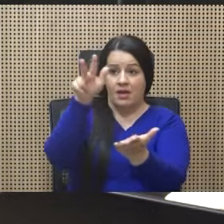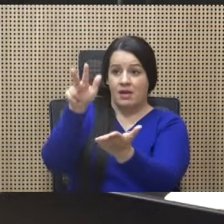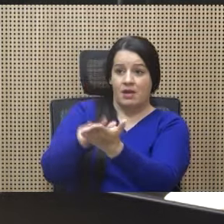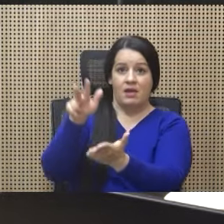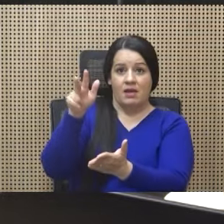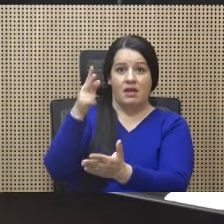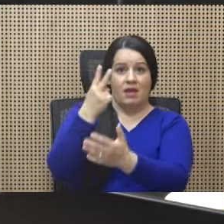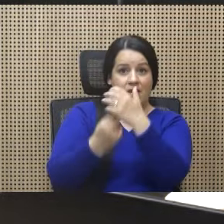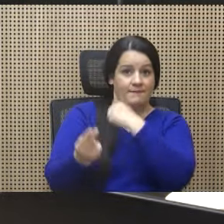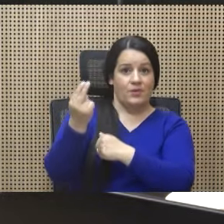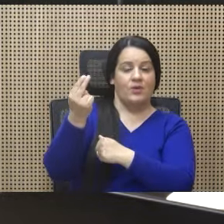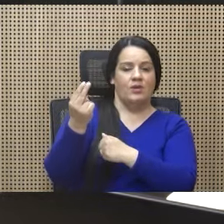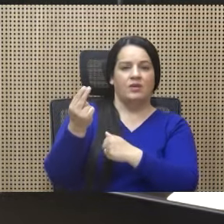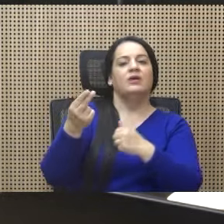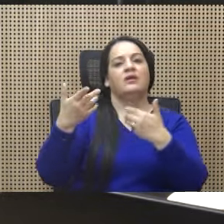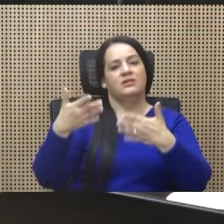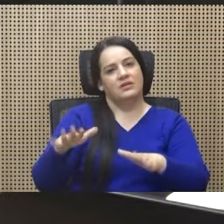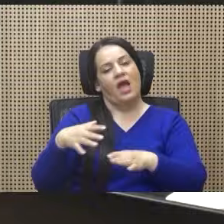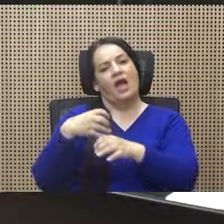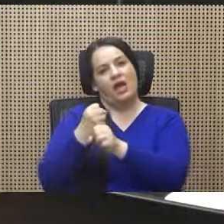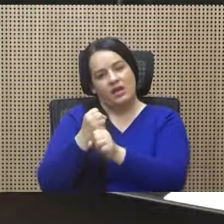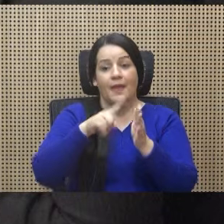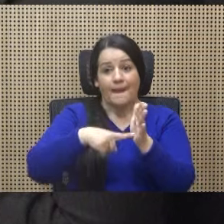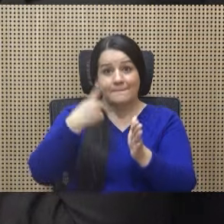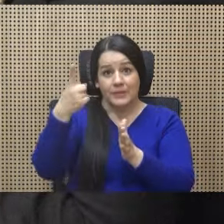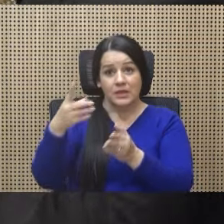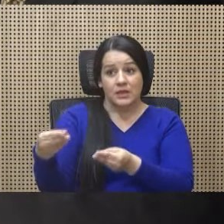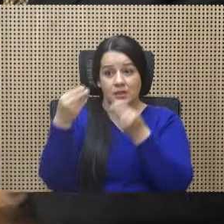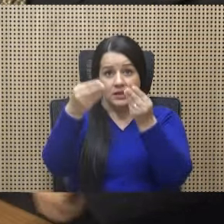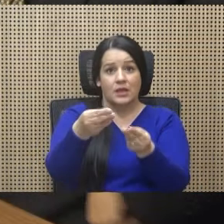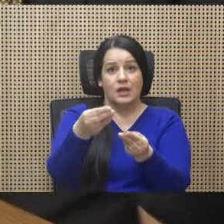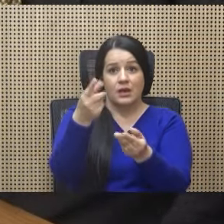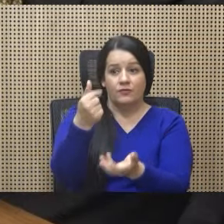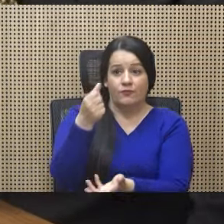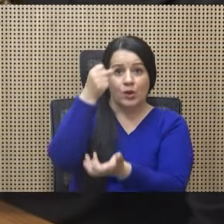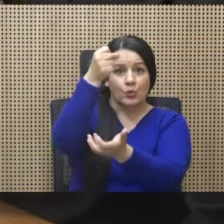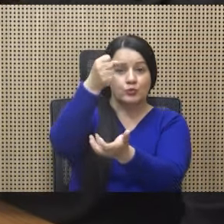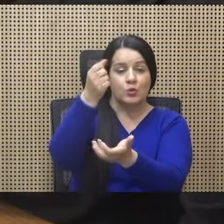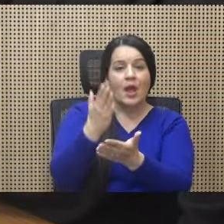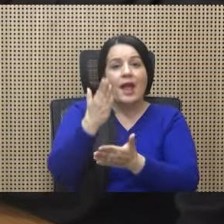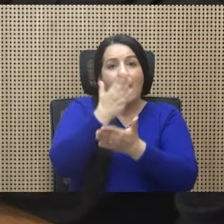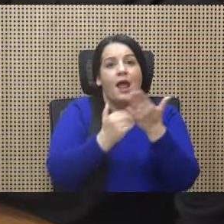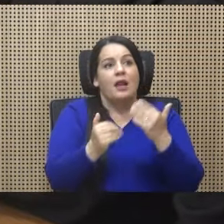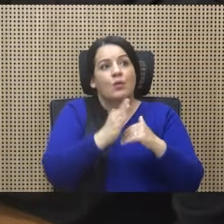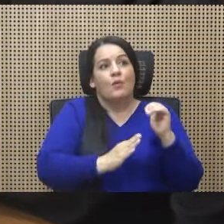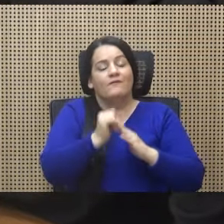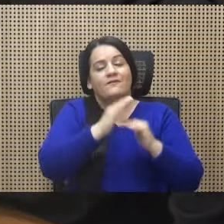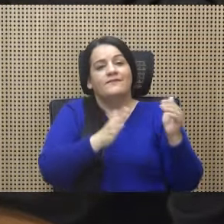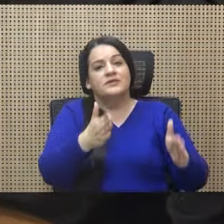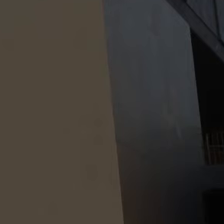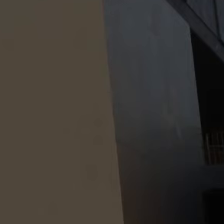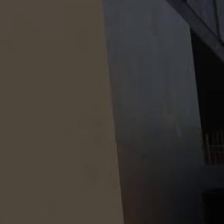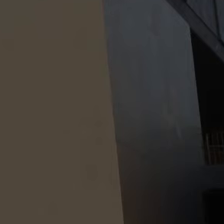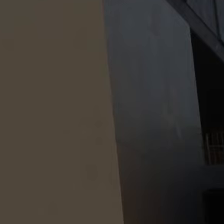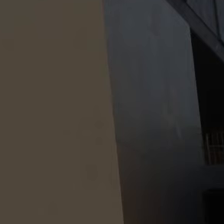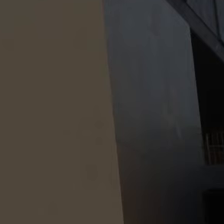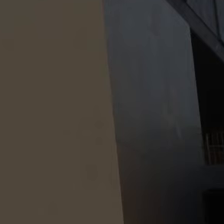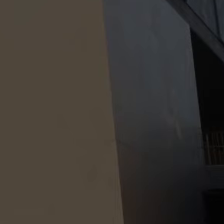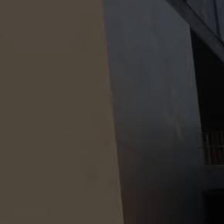tres en abril cuatro en mayo y un en junio además las muertes se dieron en centros hospitalarios